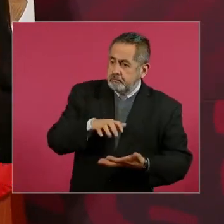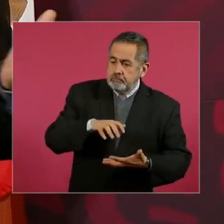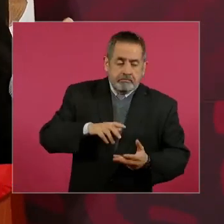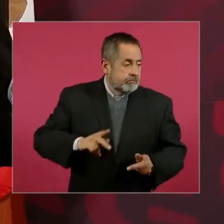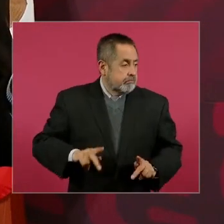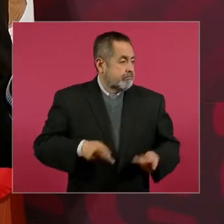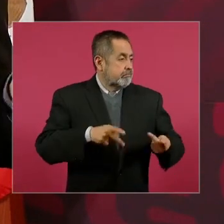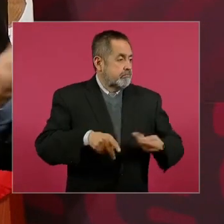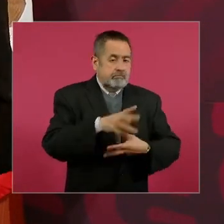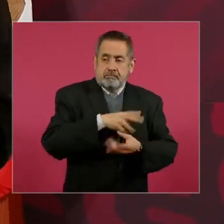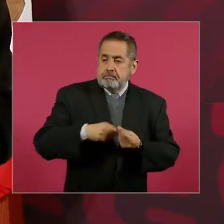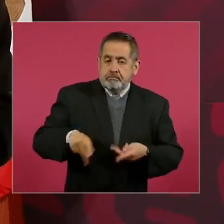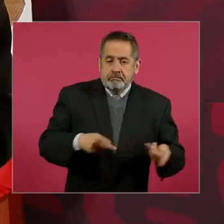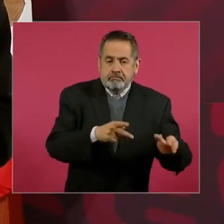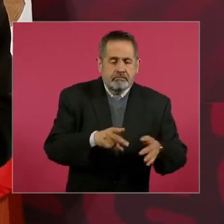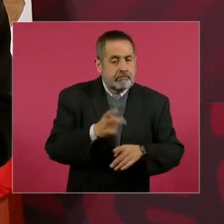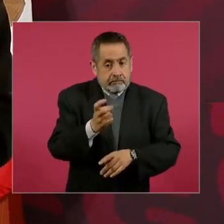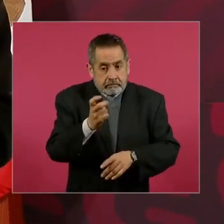Pues solo les ofrezco